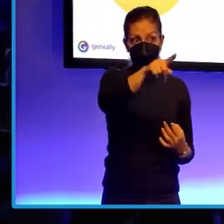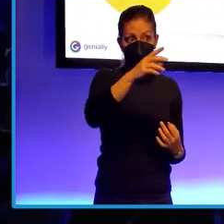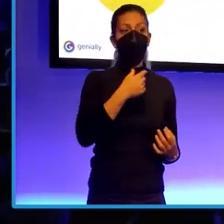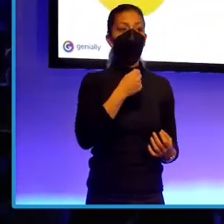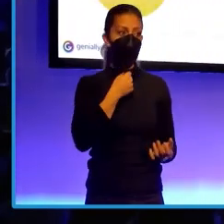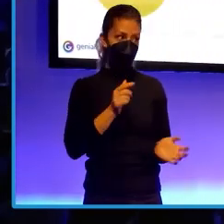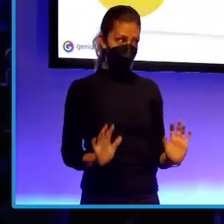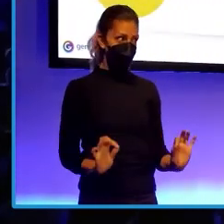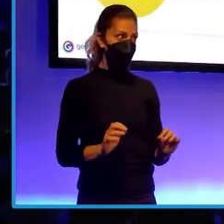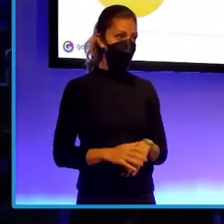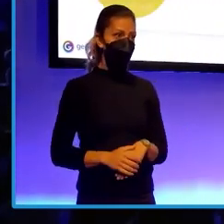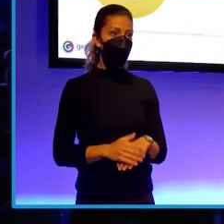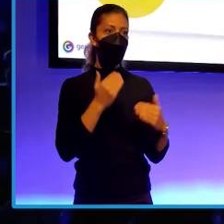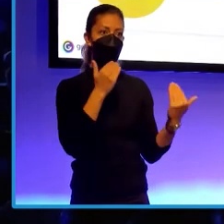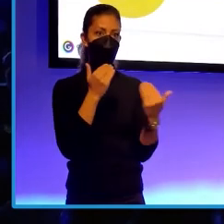vale gracias